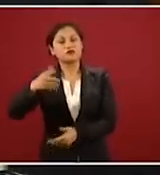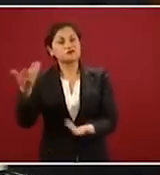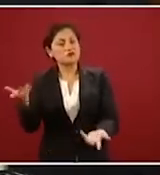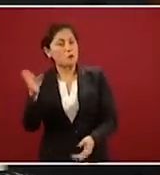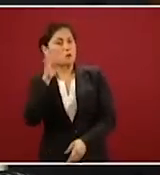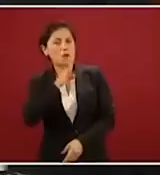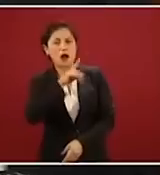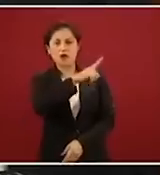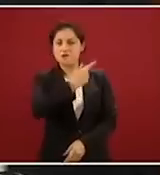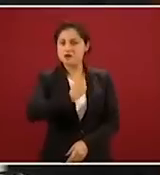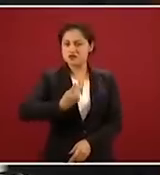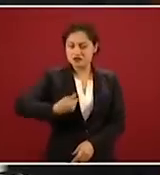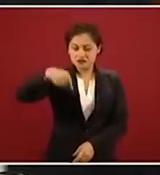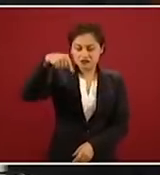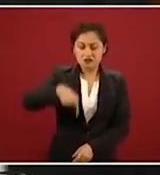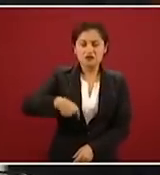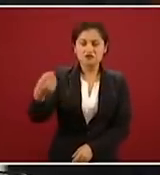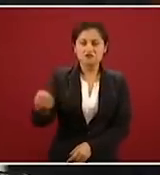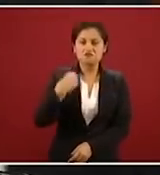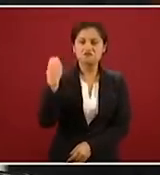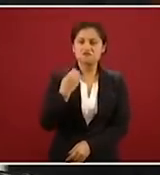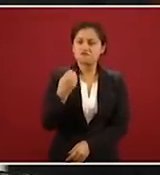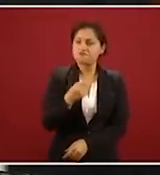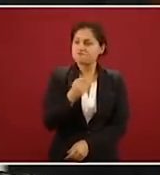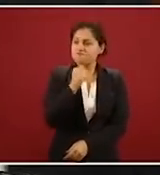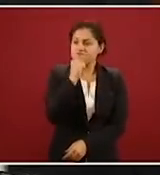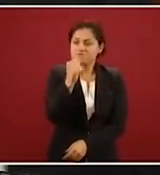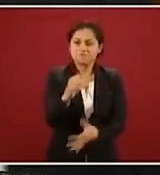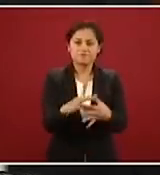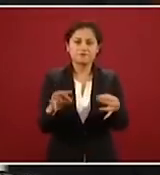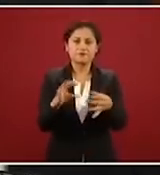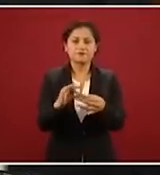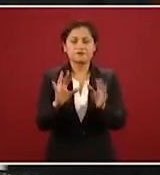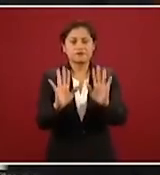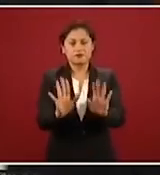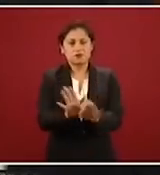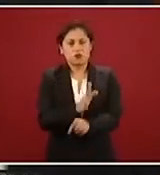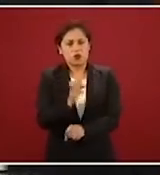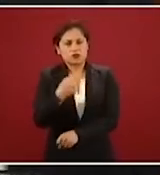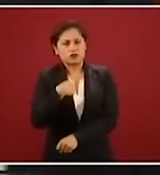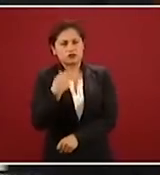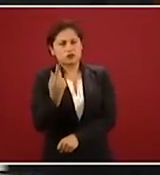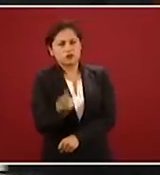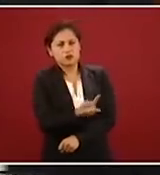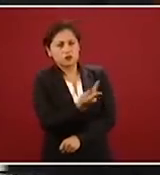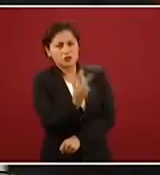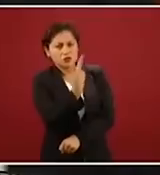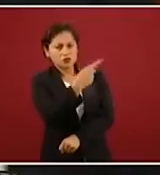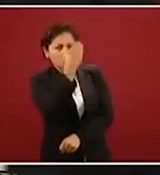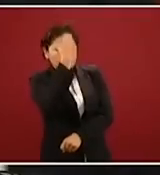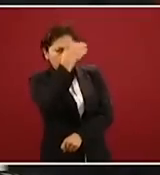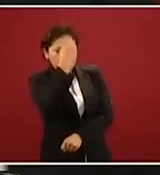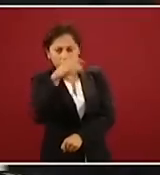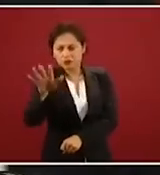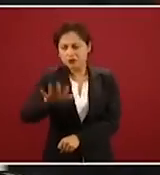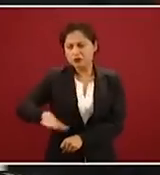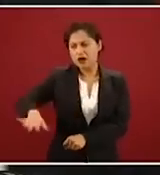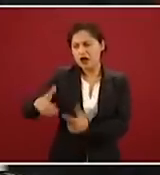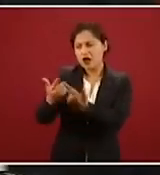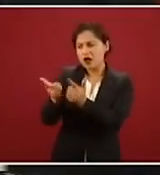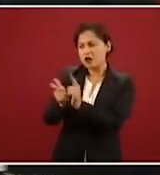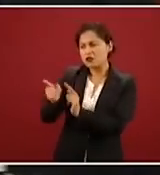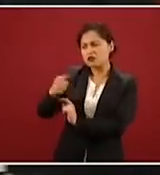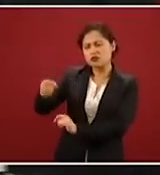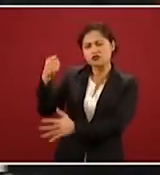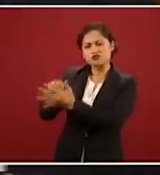espacios. Y por lo consiguiente, yo le quisiera preguntar, presidente, ¿cuál es su postura ante estas críticas que le han hecho